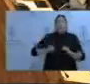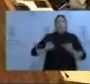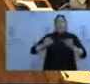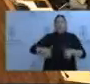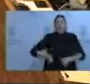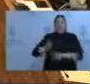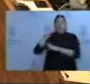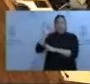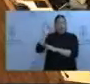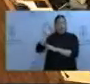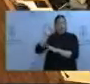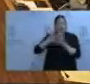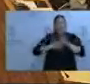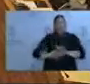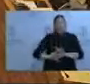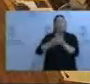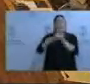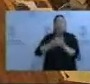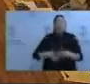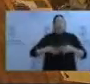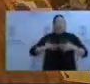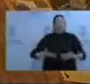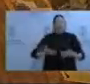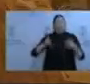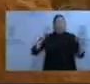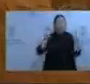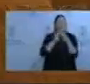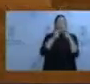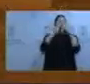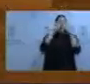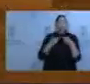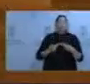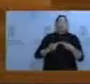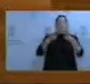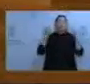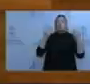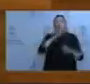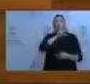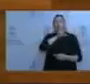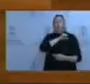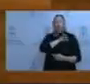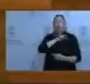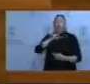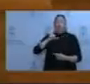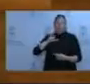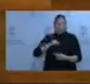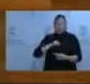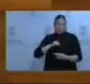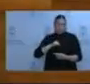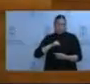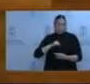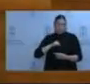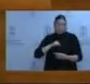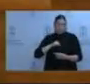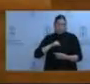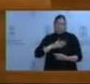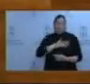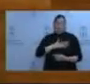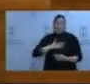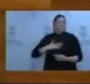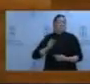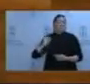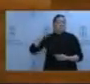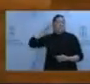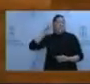Pleno, que es relativa al sector público autonómico. De nuevo, no pretendemos con esta iniciativa,